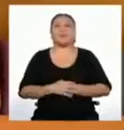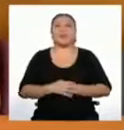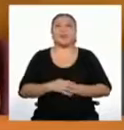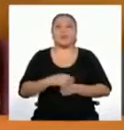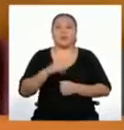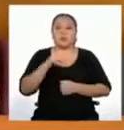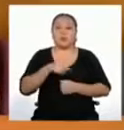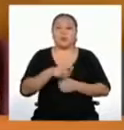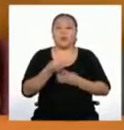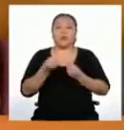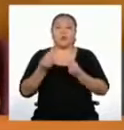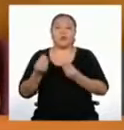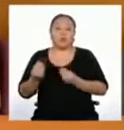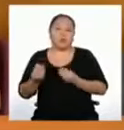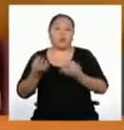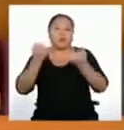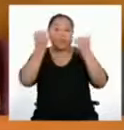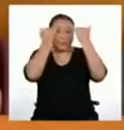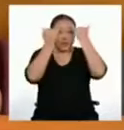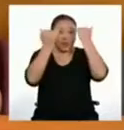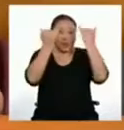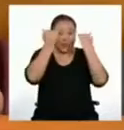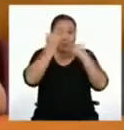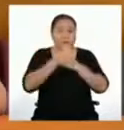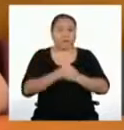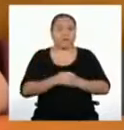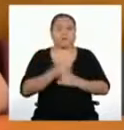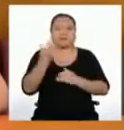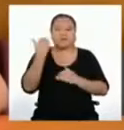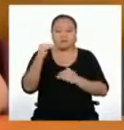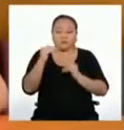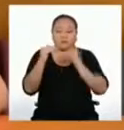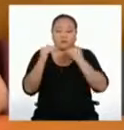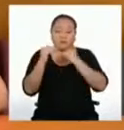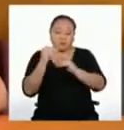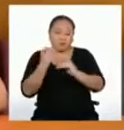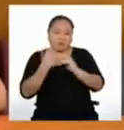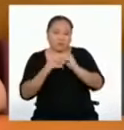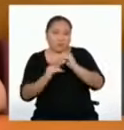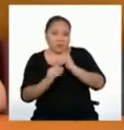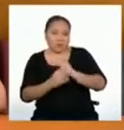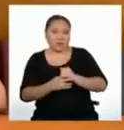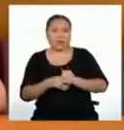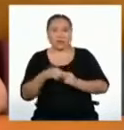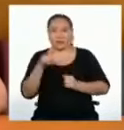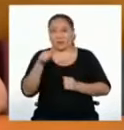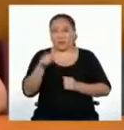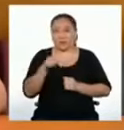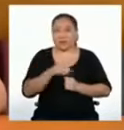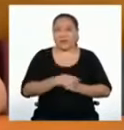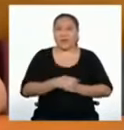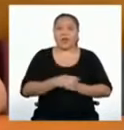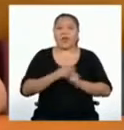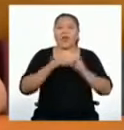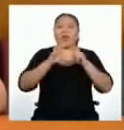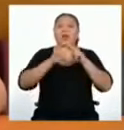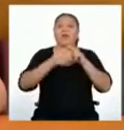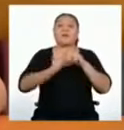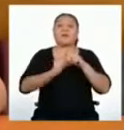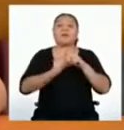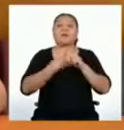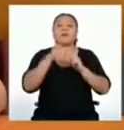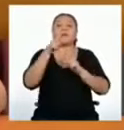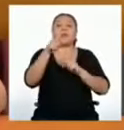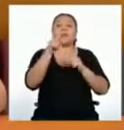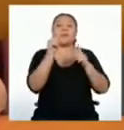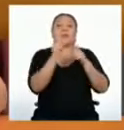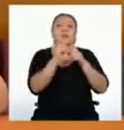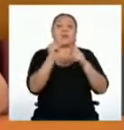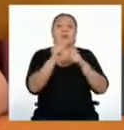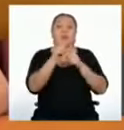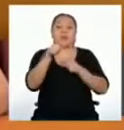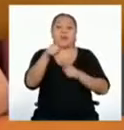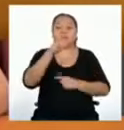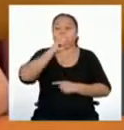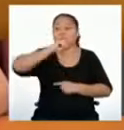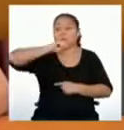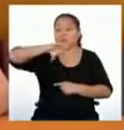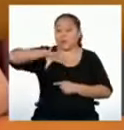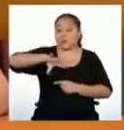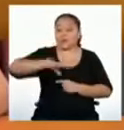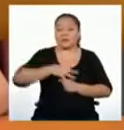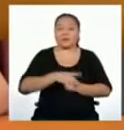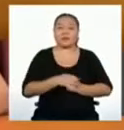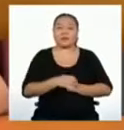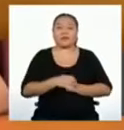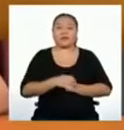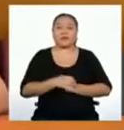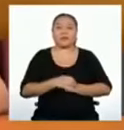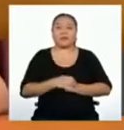Como son varias ideas, mejor ir por partes. ¿Qué te parece si empezamos con esa palabra que mencionaste hace un